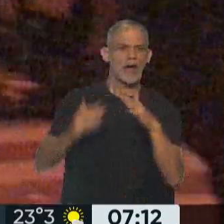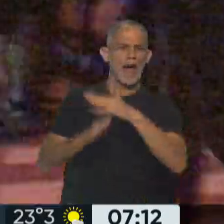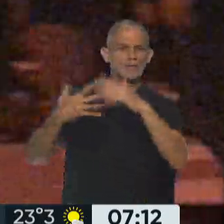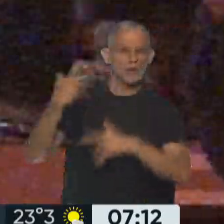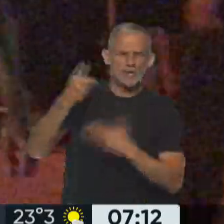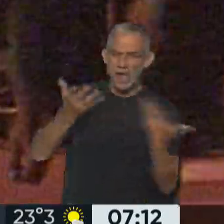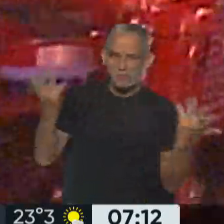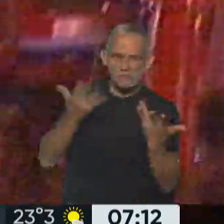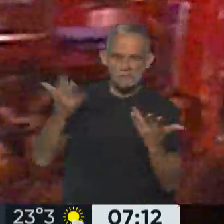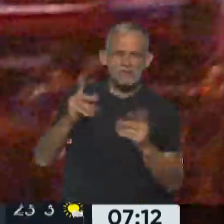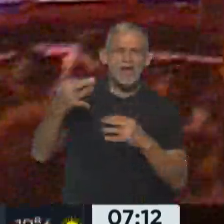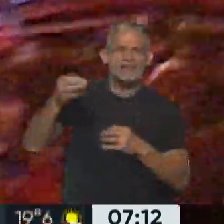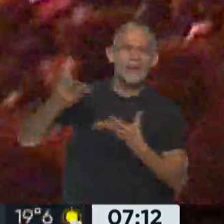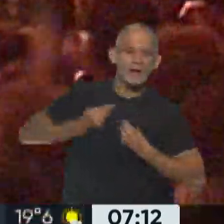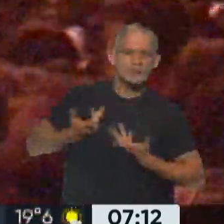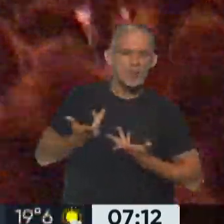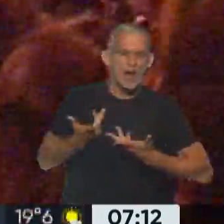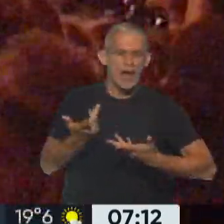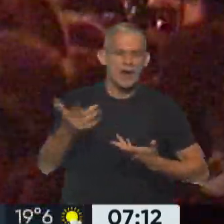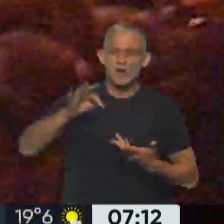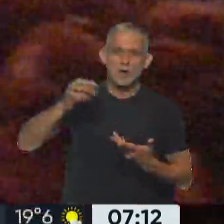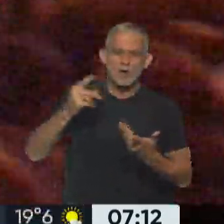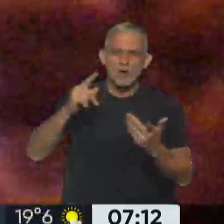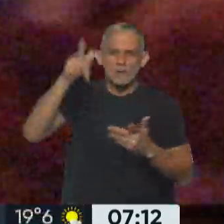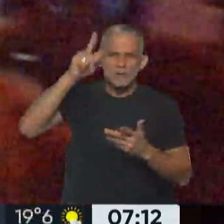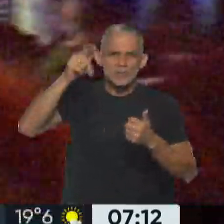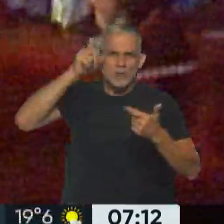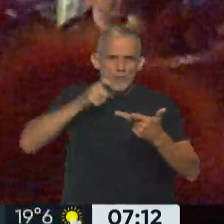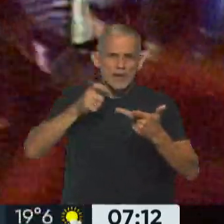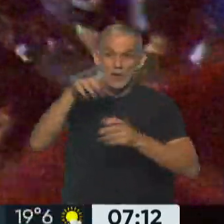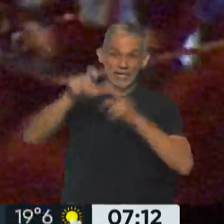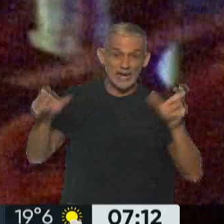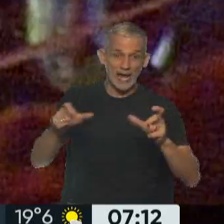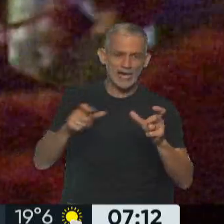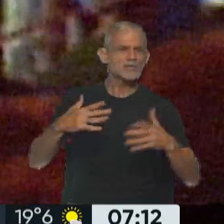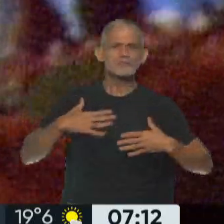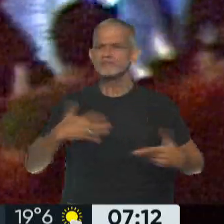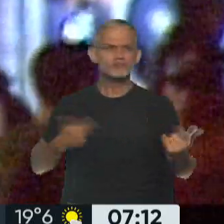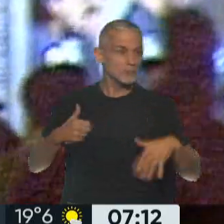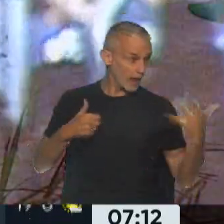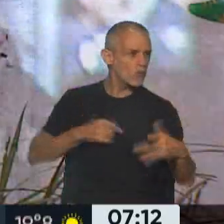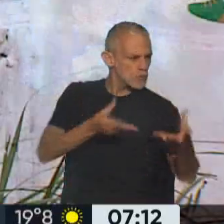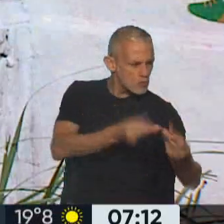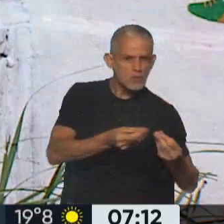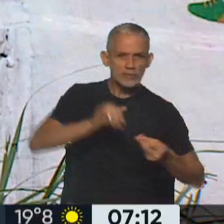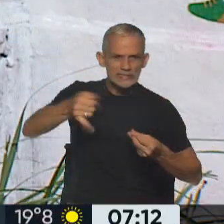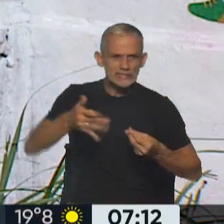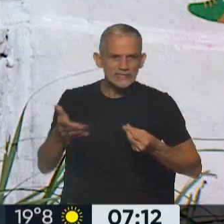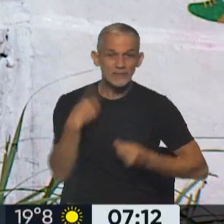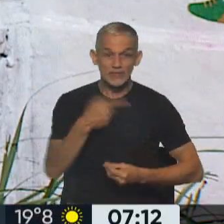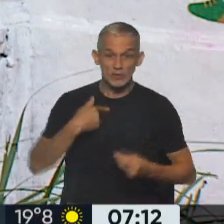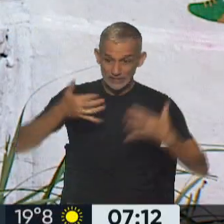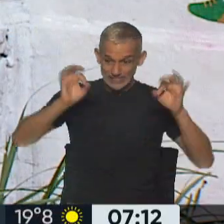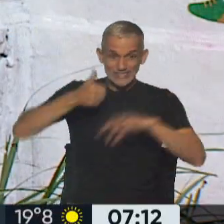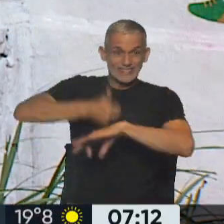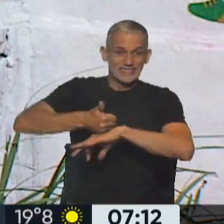autoridades, de quienes tenían que venir a socorrer, de quienes tenían que poner orden, y la gente siempre poniendo el cuerpo por el de al lado. Que nosotros podamos estar acá en